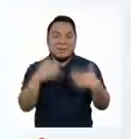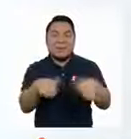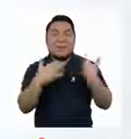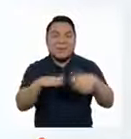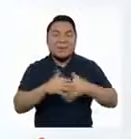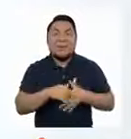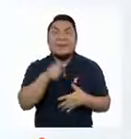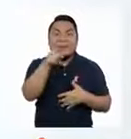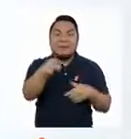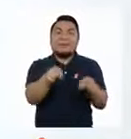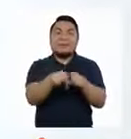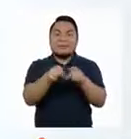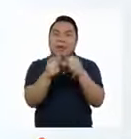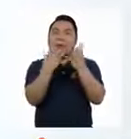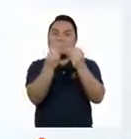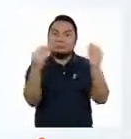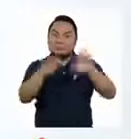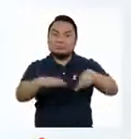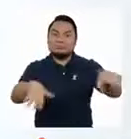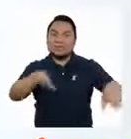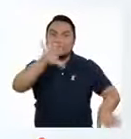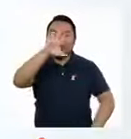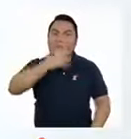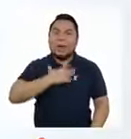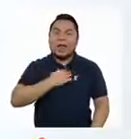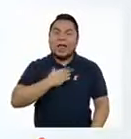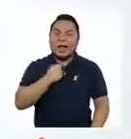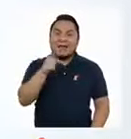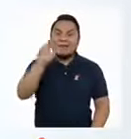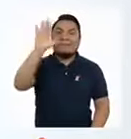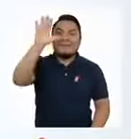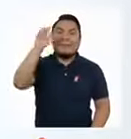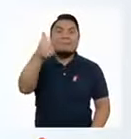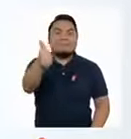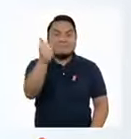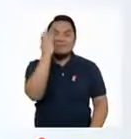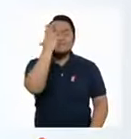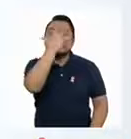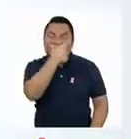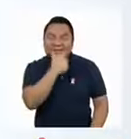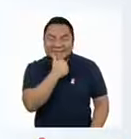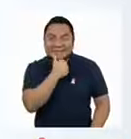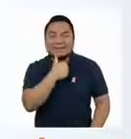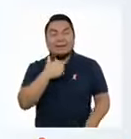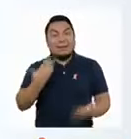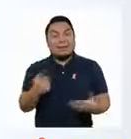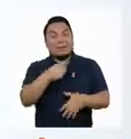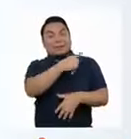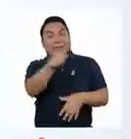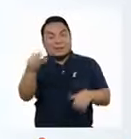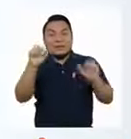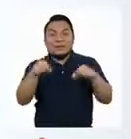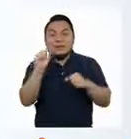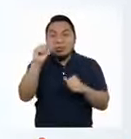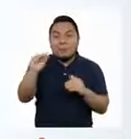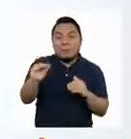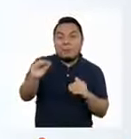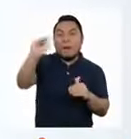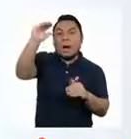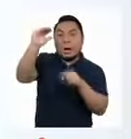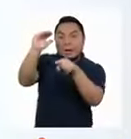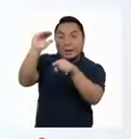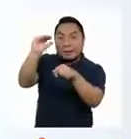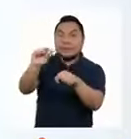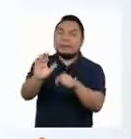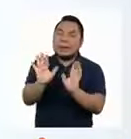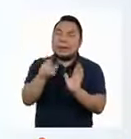¡Wow! ¡También son un montón! ¡Ay, qué bonito! Ustedes, como son un poquito más grandes,